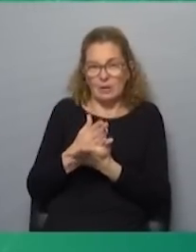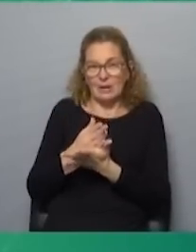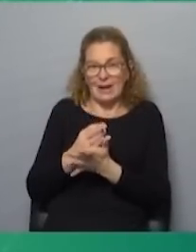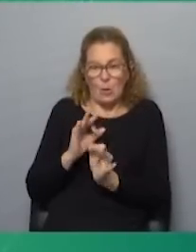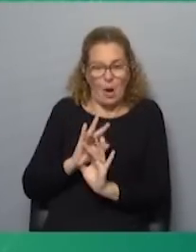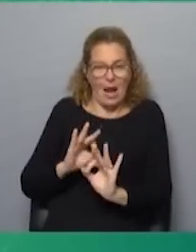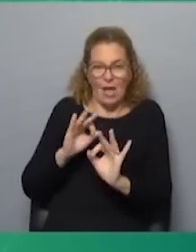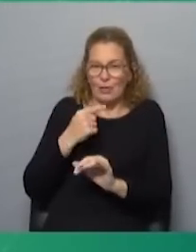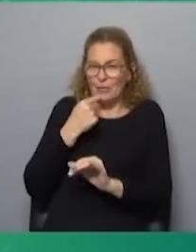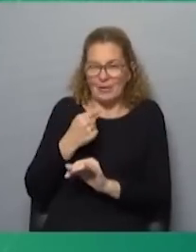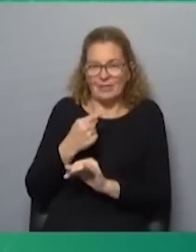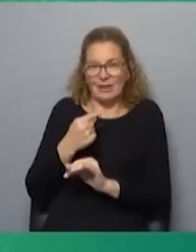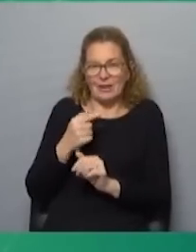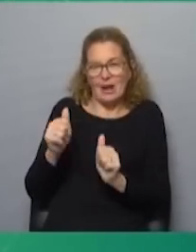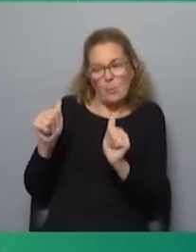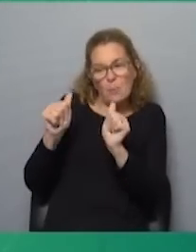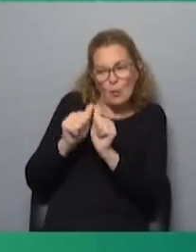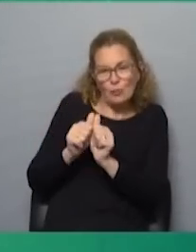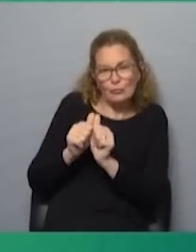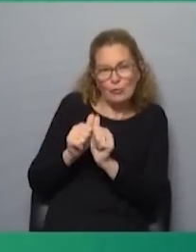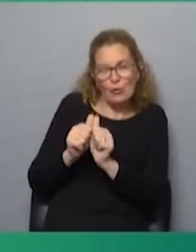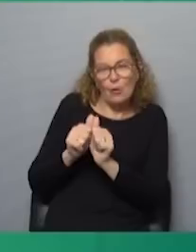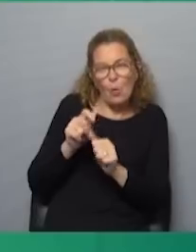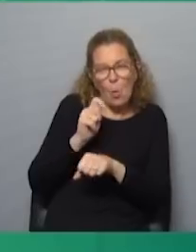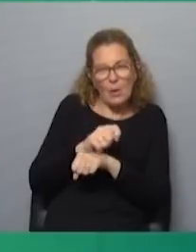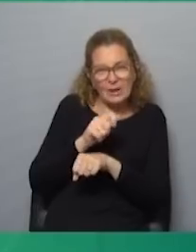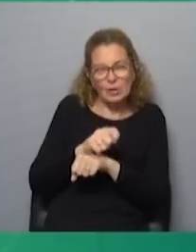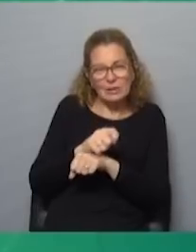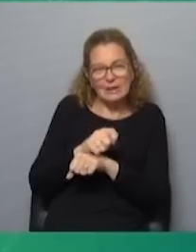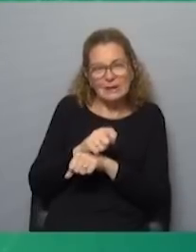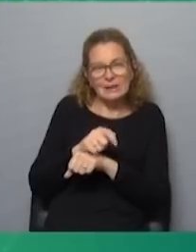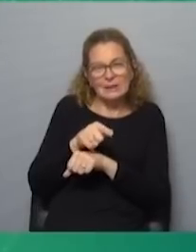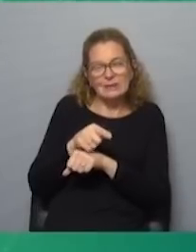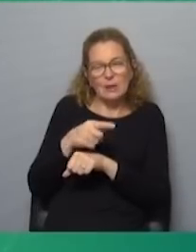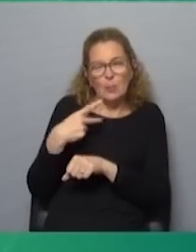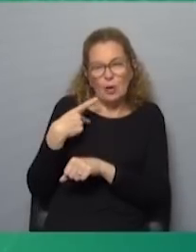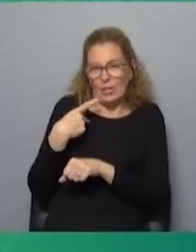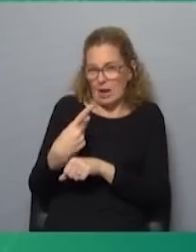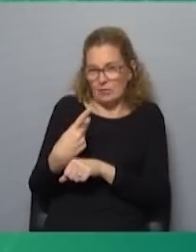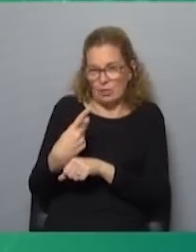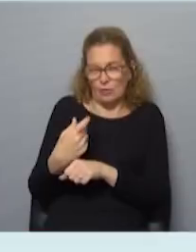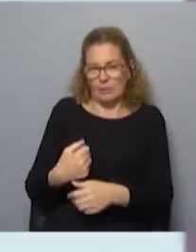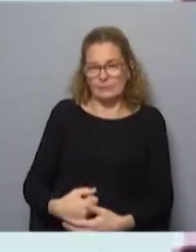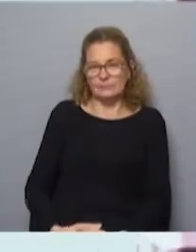lado dice que el asesoramiento tiene que ser a través del directorio